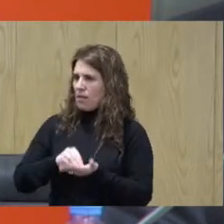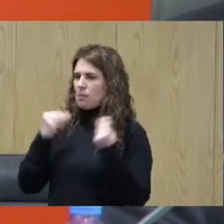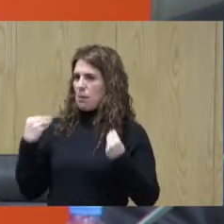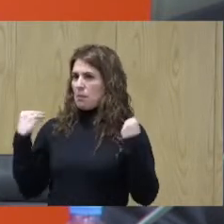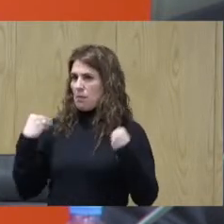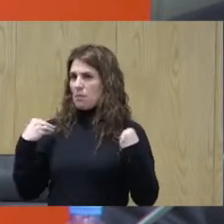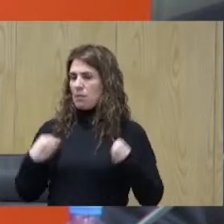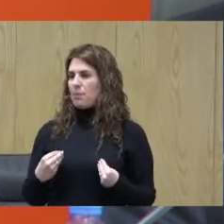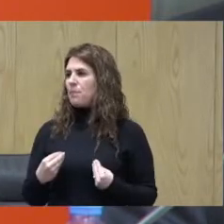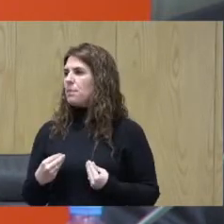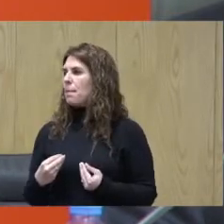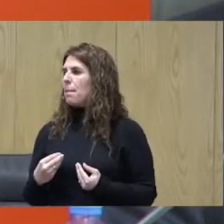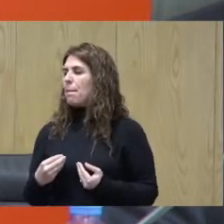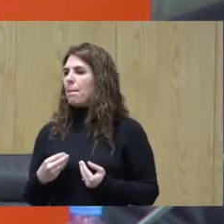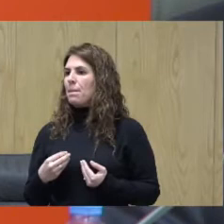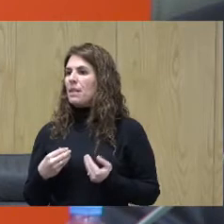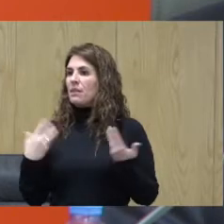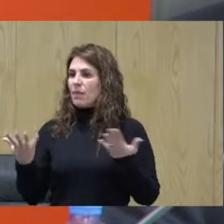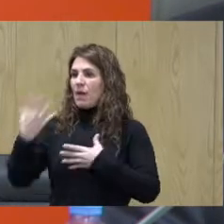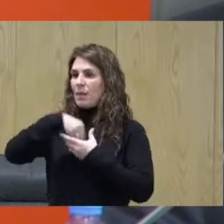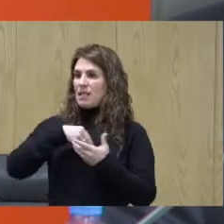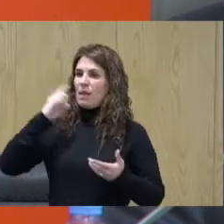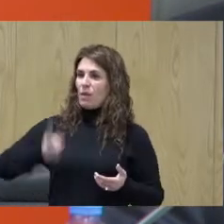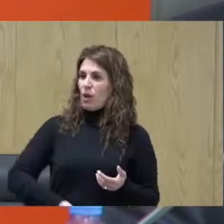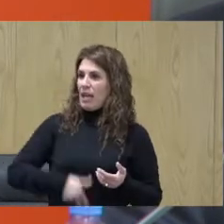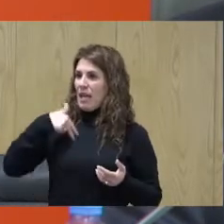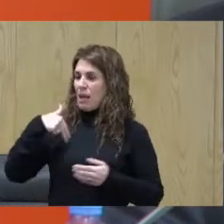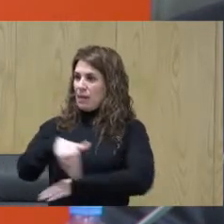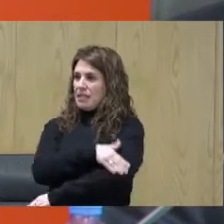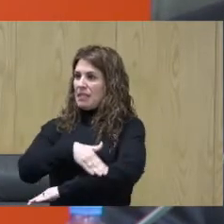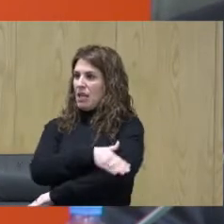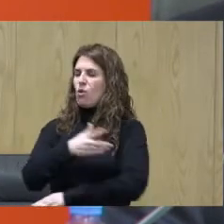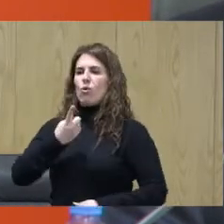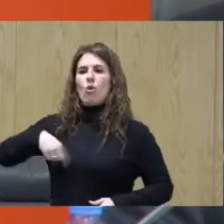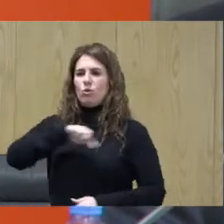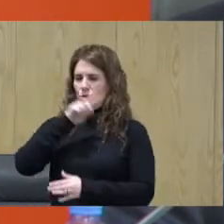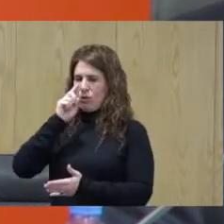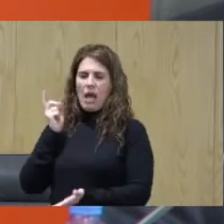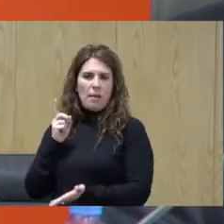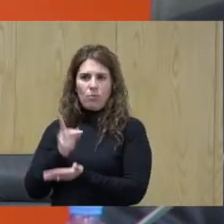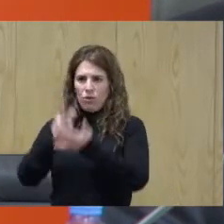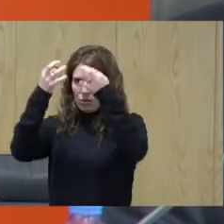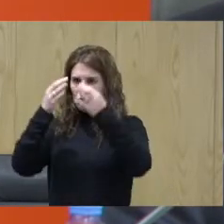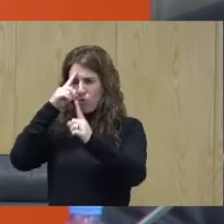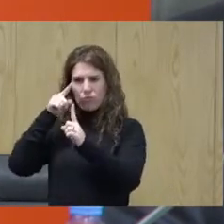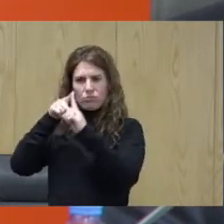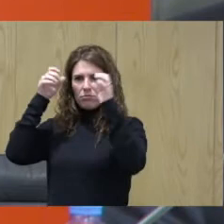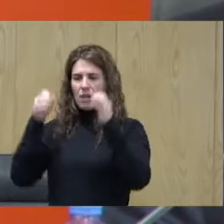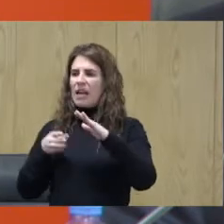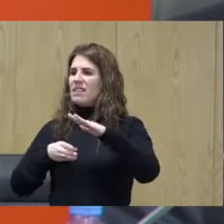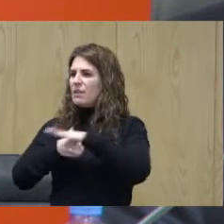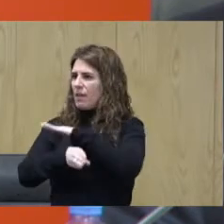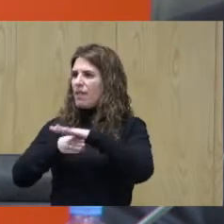cual, desde la Dirección General, desde el Ministerio, apostamos decididamente por la